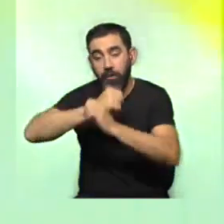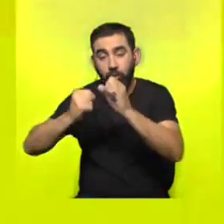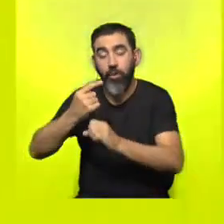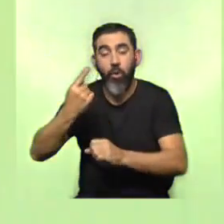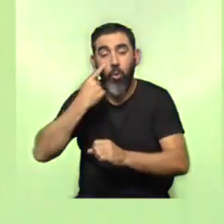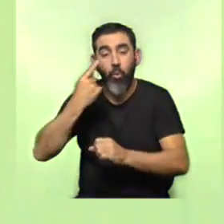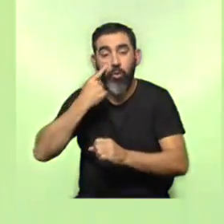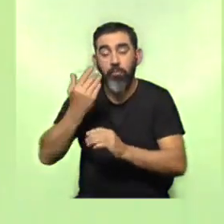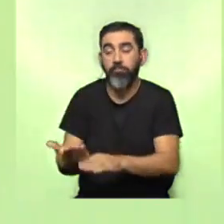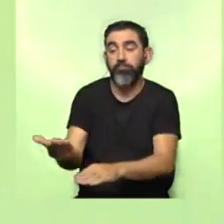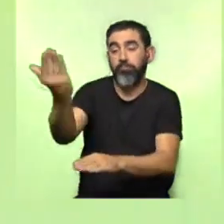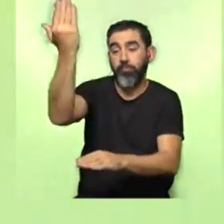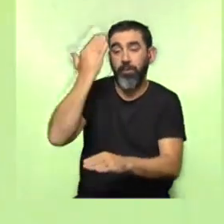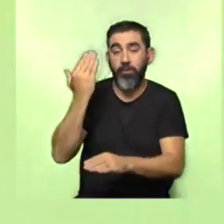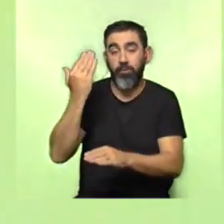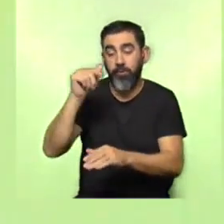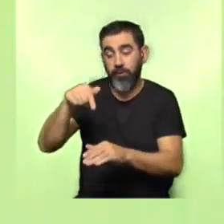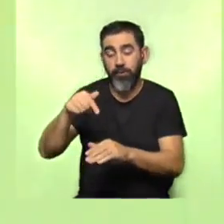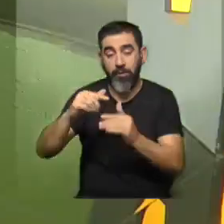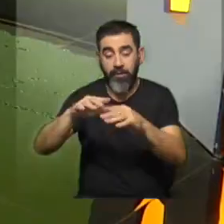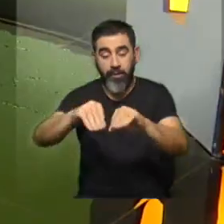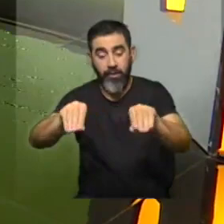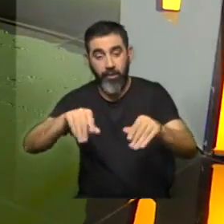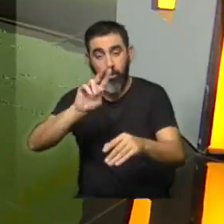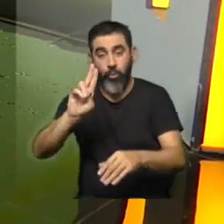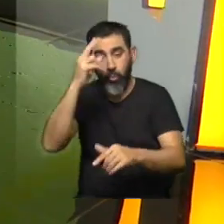conocer el pasado, en este caso el pasado de este territorio.